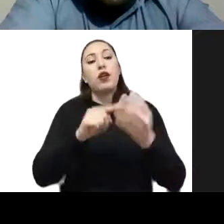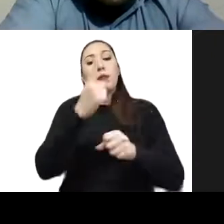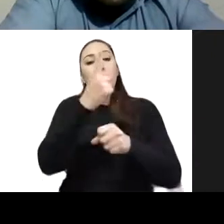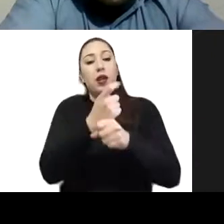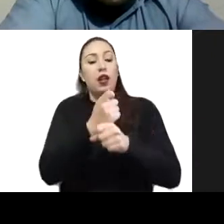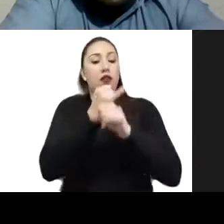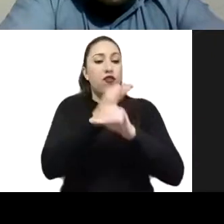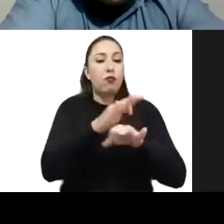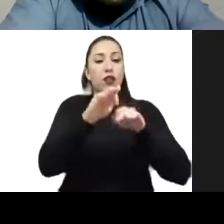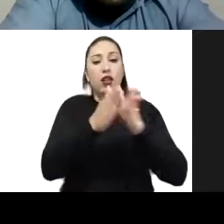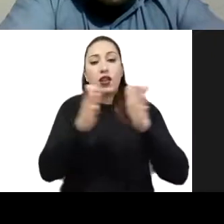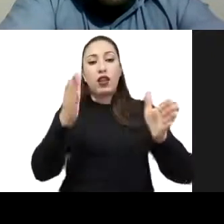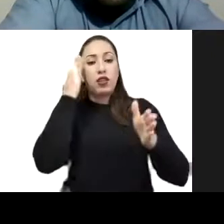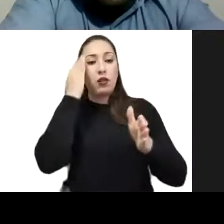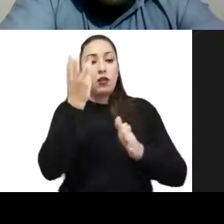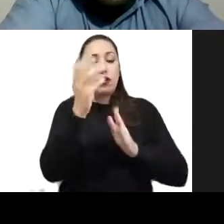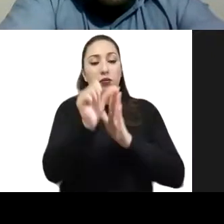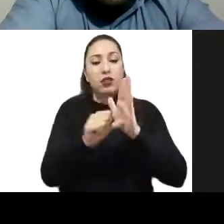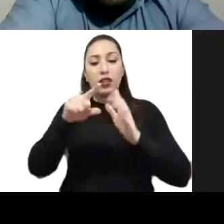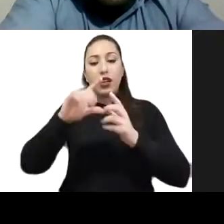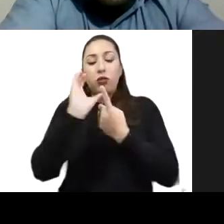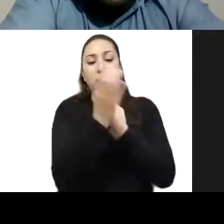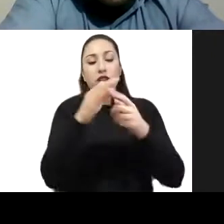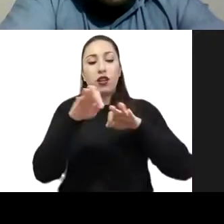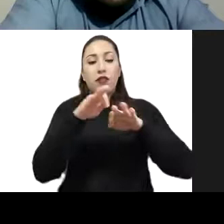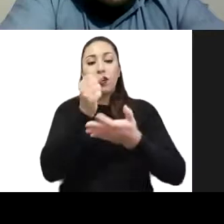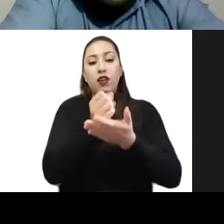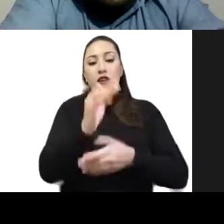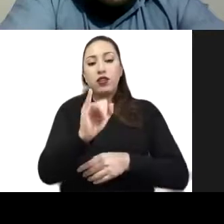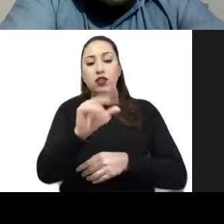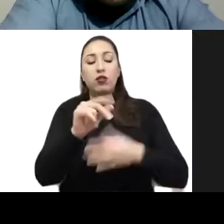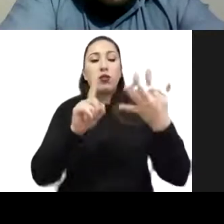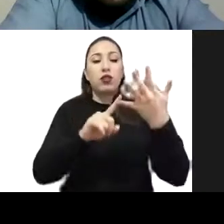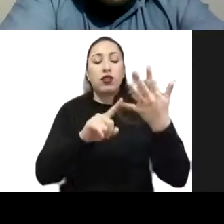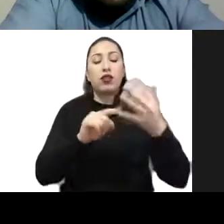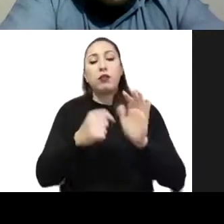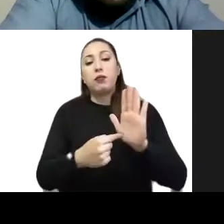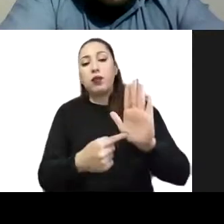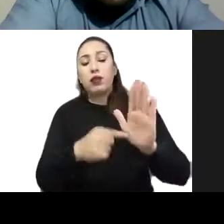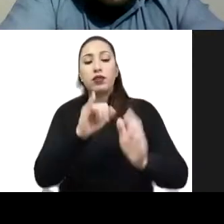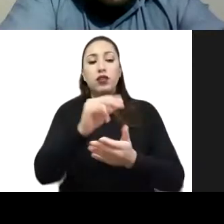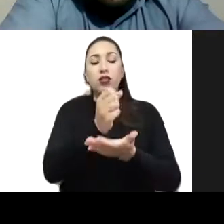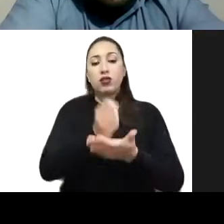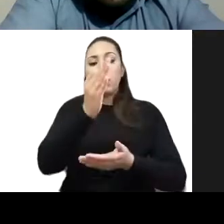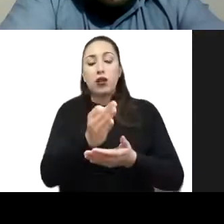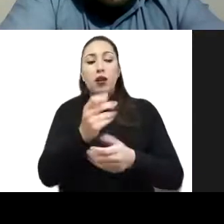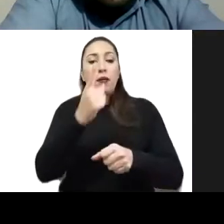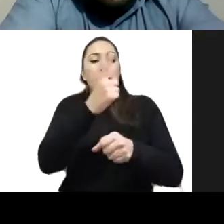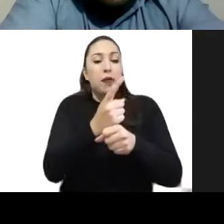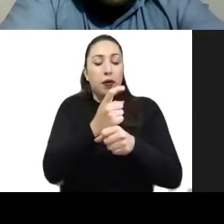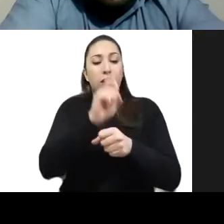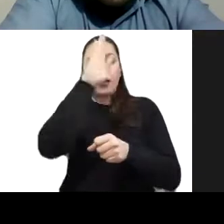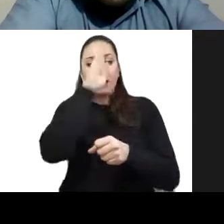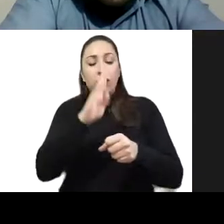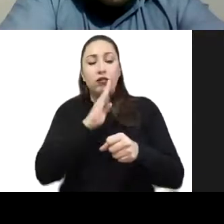tercer año de ejercicio de la Comisión de Educación. 5. Presentación y, en su caso, aprobación del informe del primer receso del tercer año del ejercicio